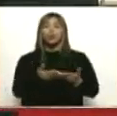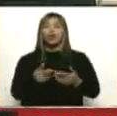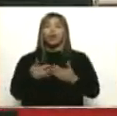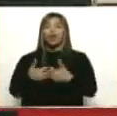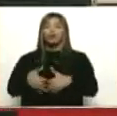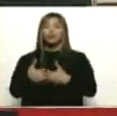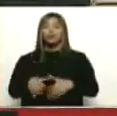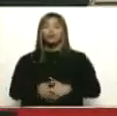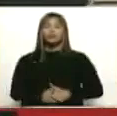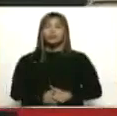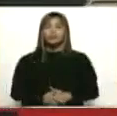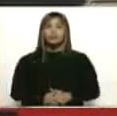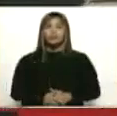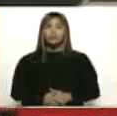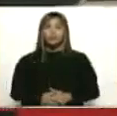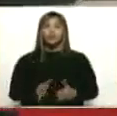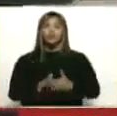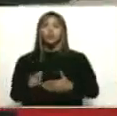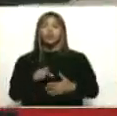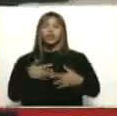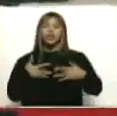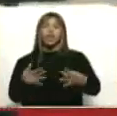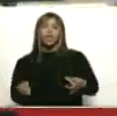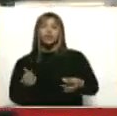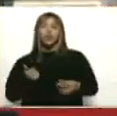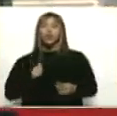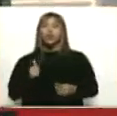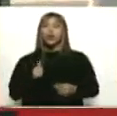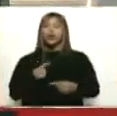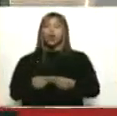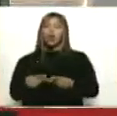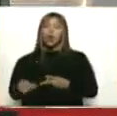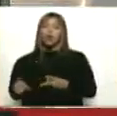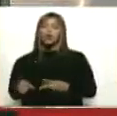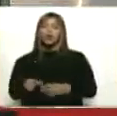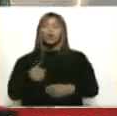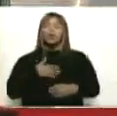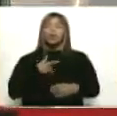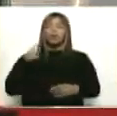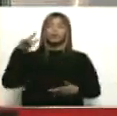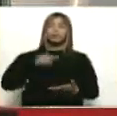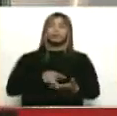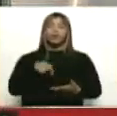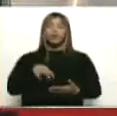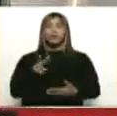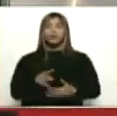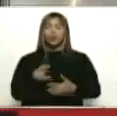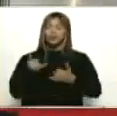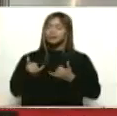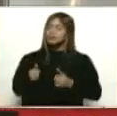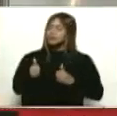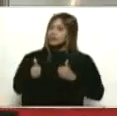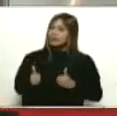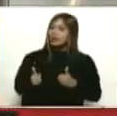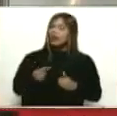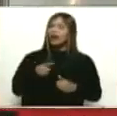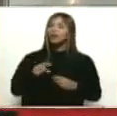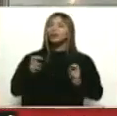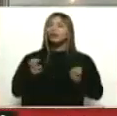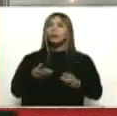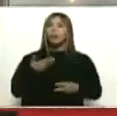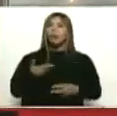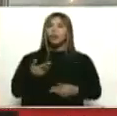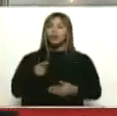empresas en función de sus intereses o de cualquiera otra que sea la cosa para operar en Venezuela. Ahora bien, es un tema importante lo que